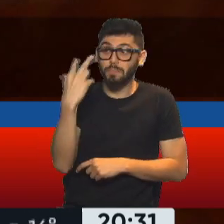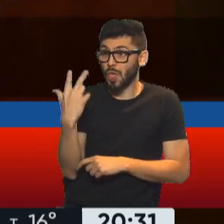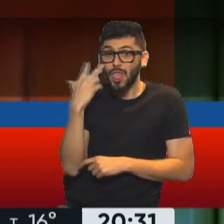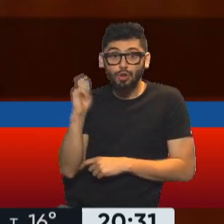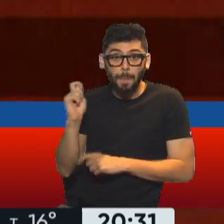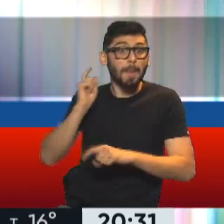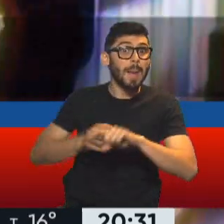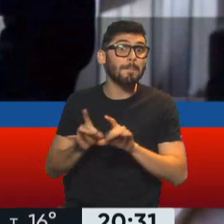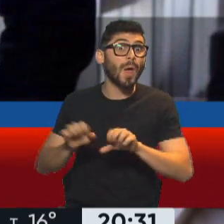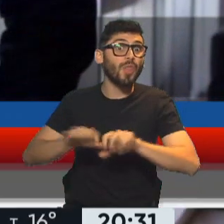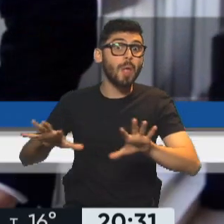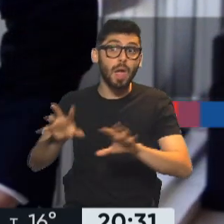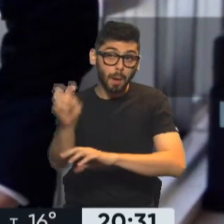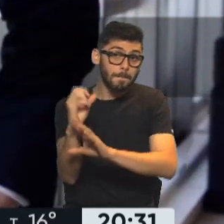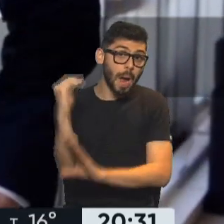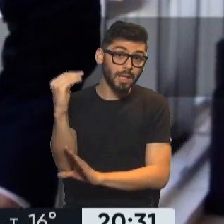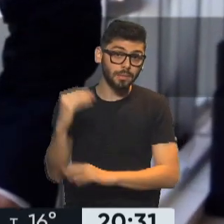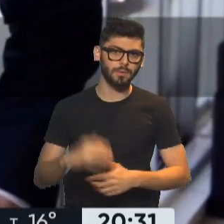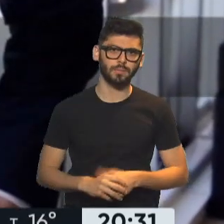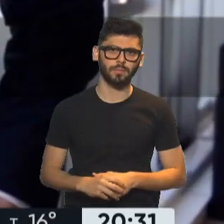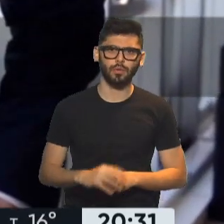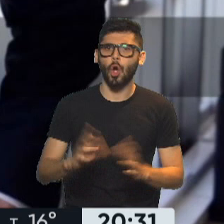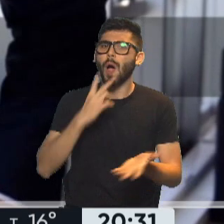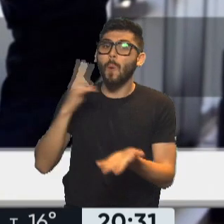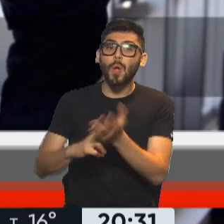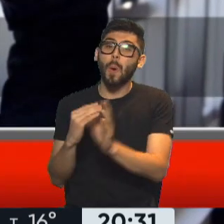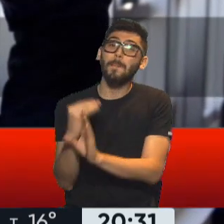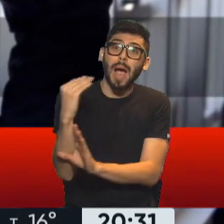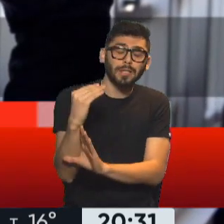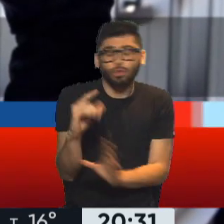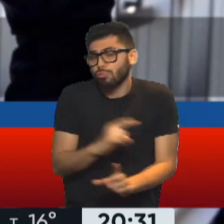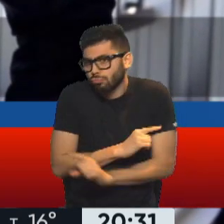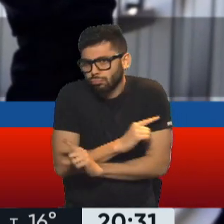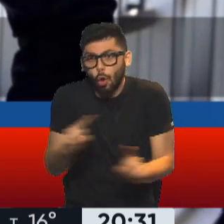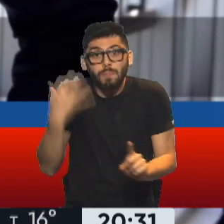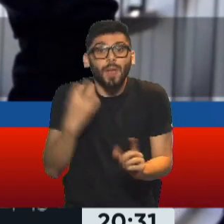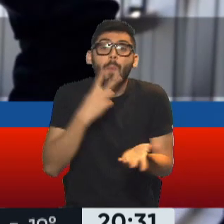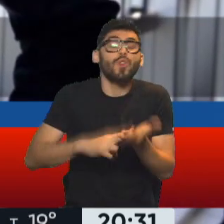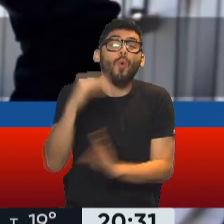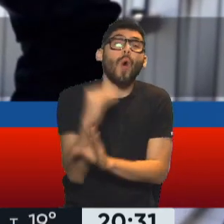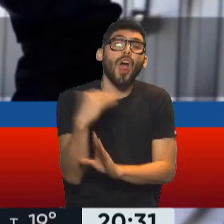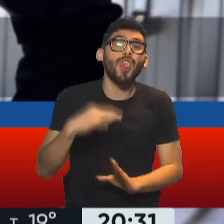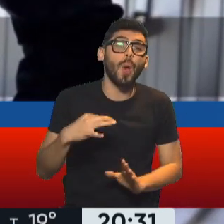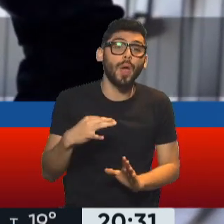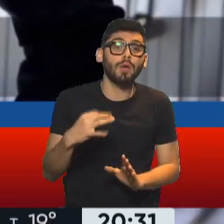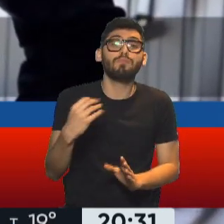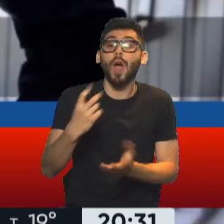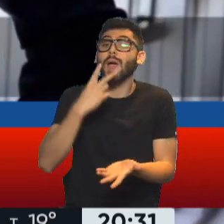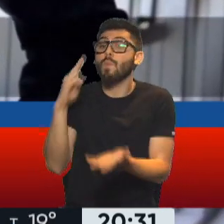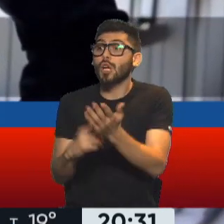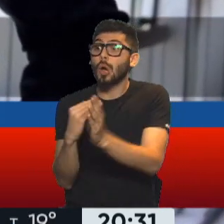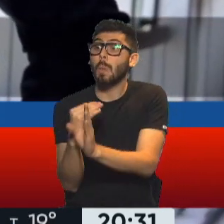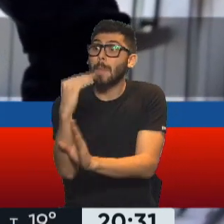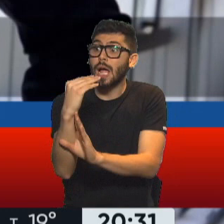una pandemia de por medio. No puede haber un solo aumento más de impuestos, todo lo contrario, hay que bajar impuestos. Porque aumentando impuestos no se